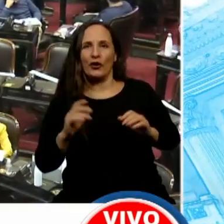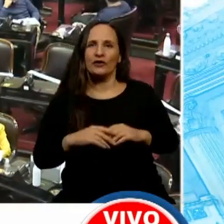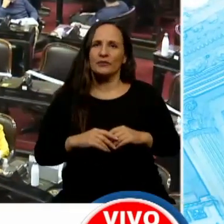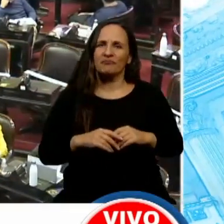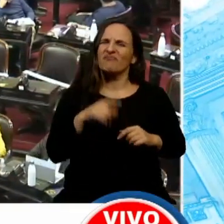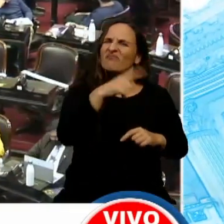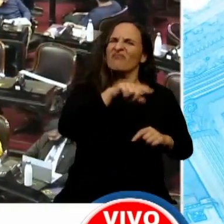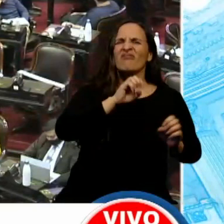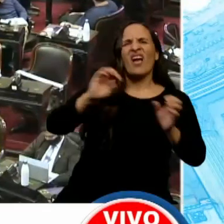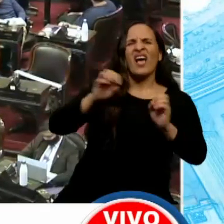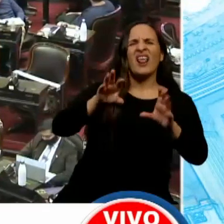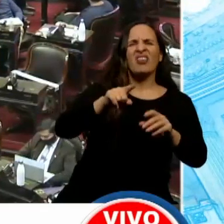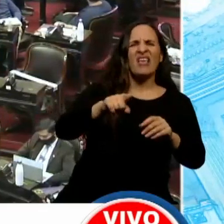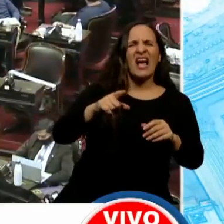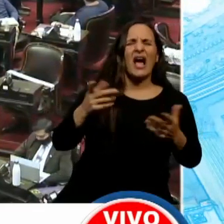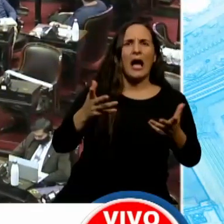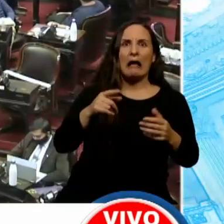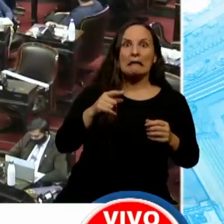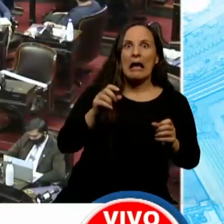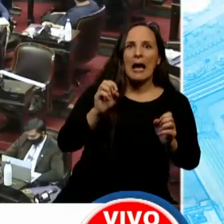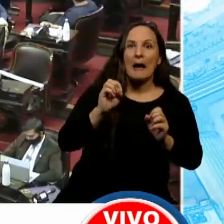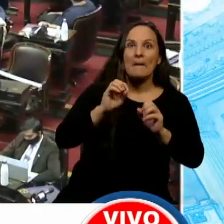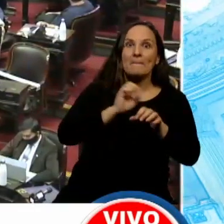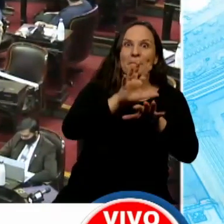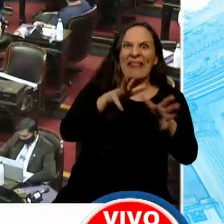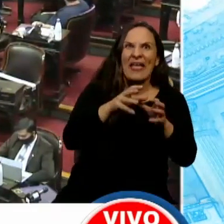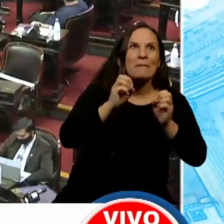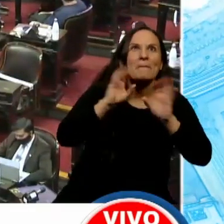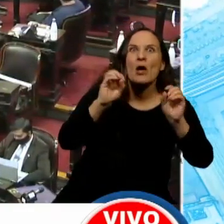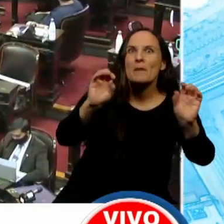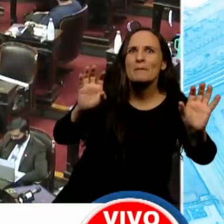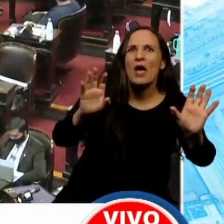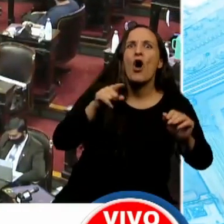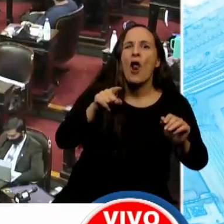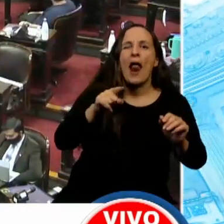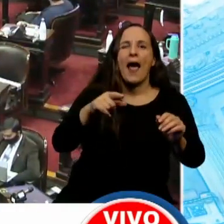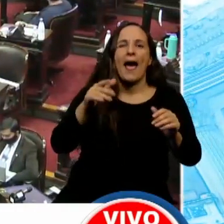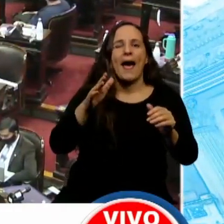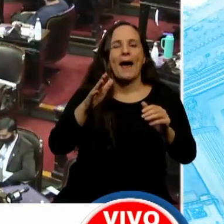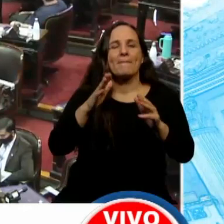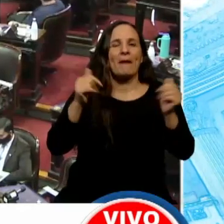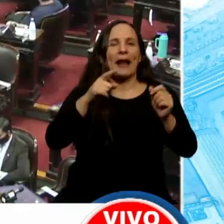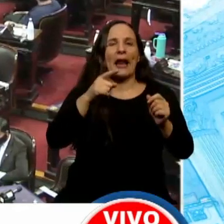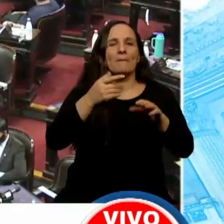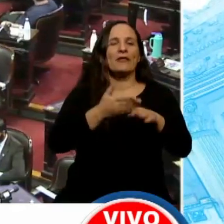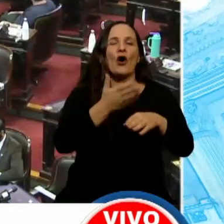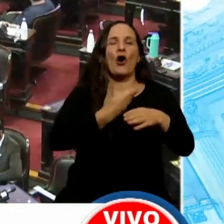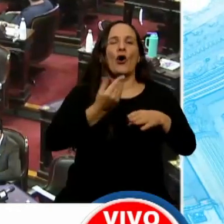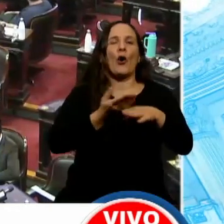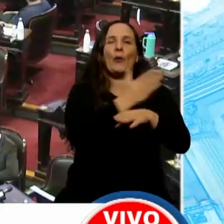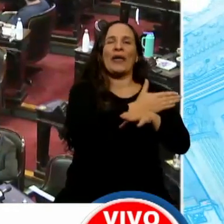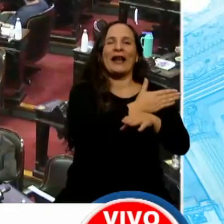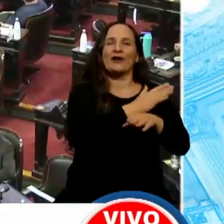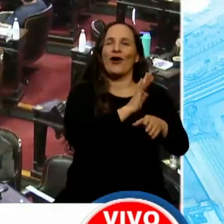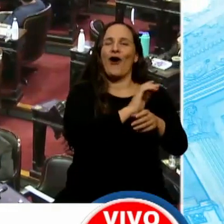la crítica de los que creen que cuanto peor esté la pandemia en la Argentina, más rápido se olvida el gobierno de